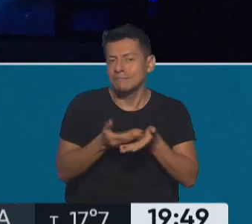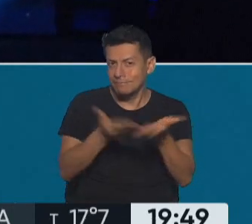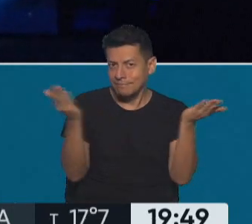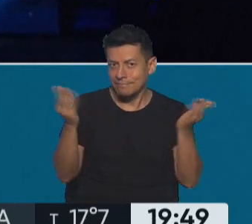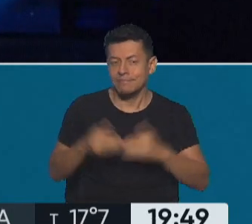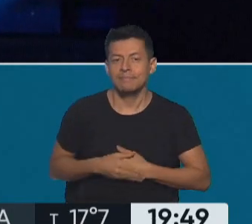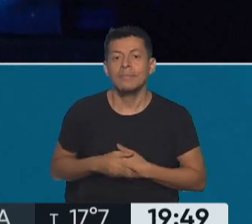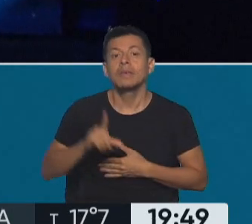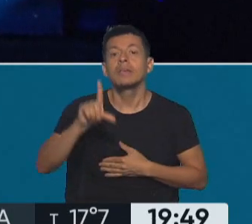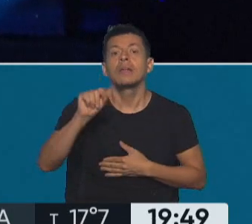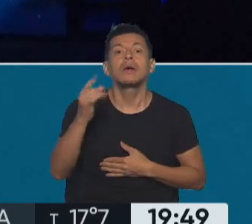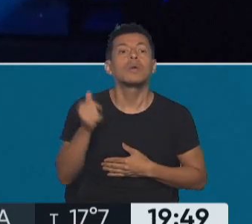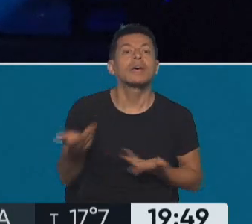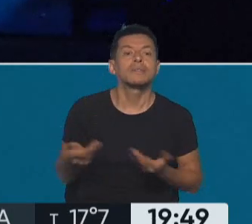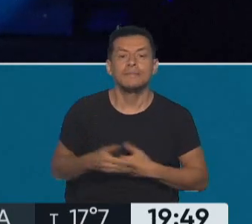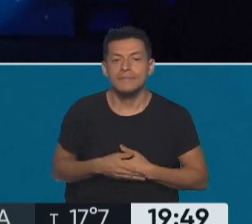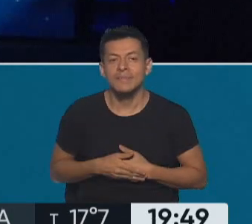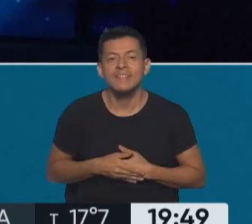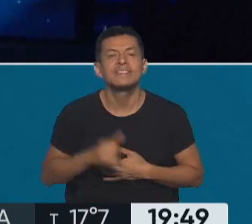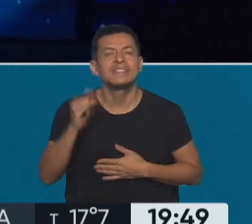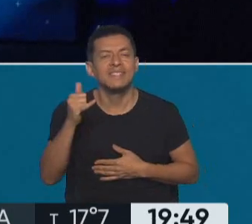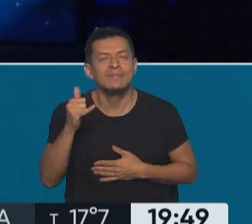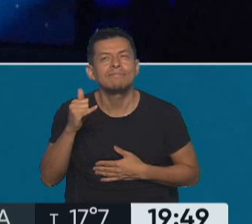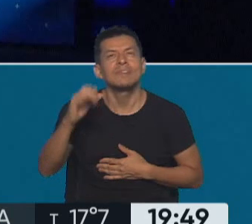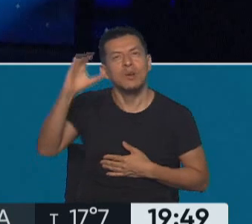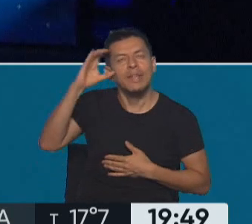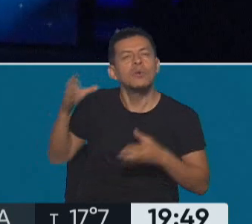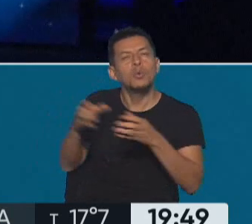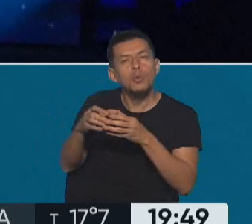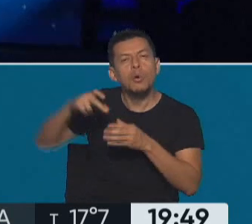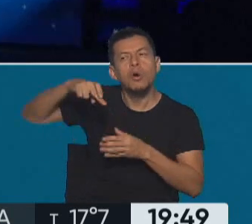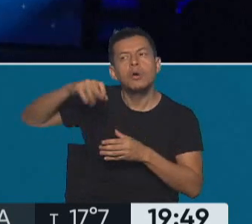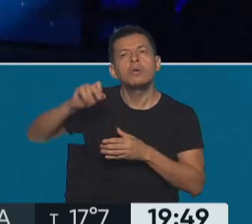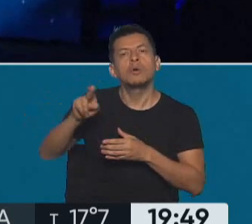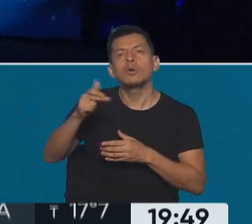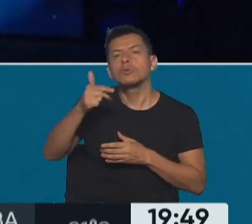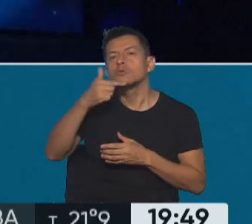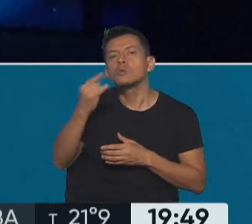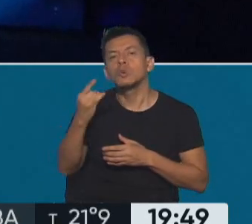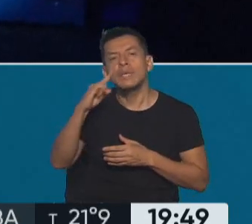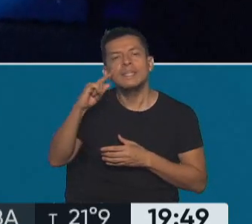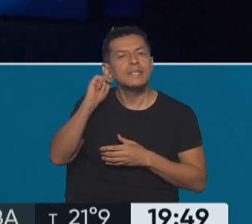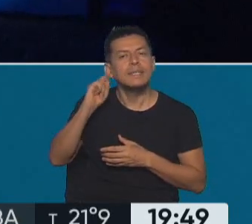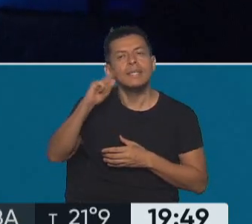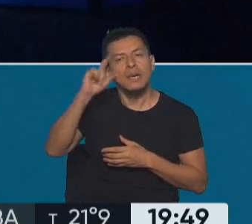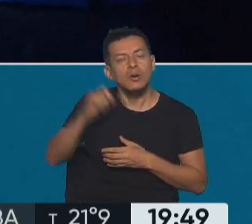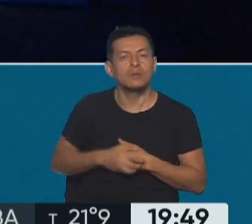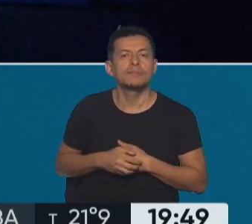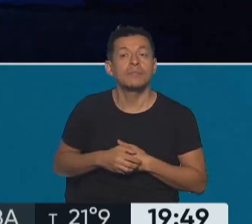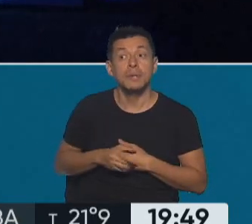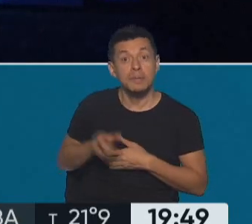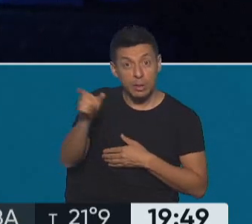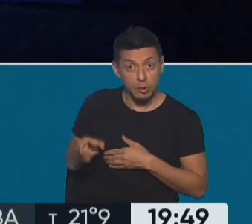Laura. Claro, recordar a Por Sui Gieco, recordar a Porchetto, uno de los temas principales que tuvo que